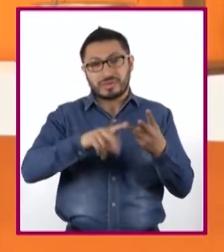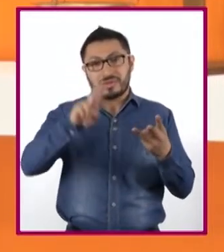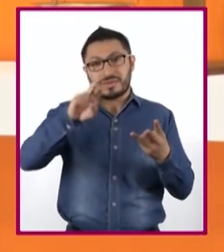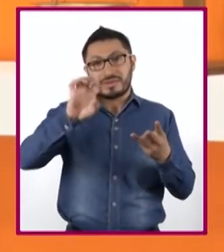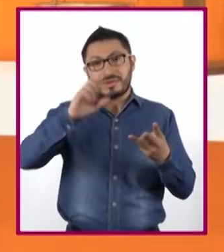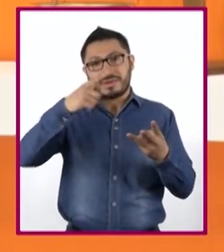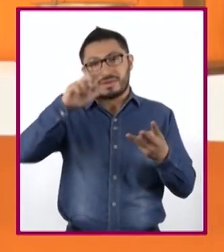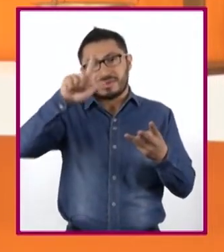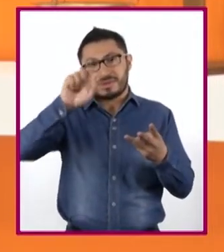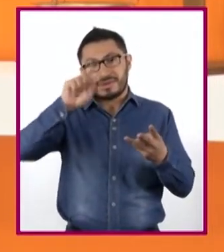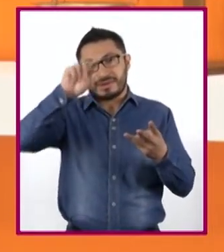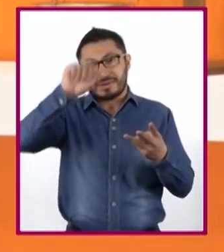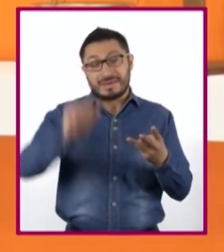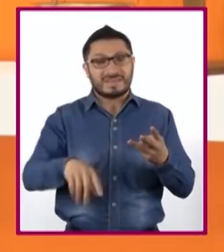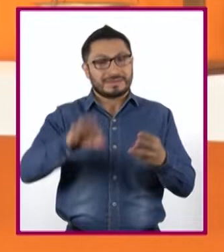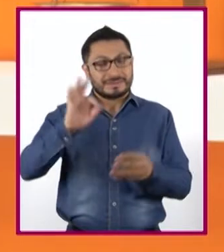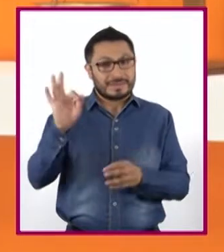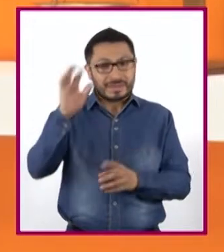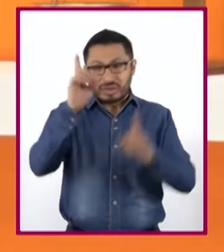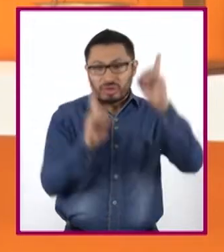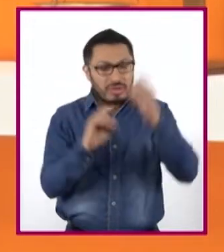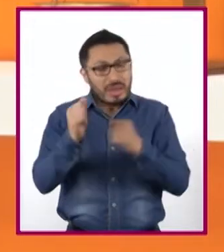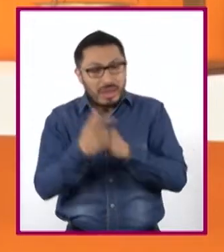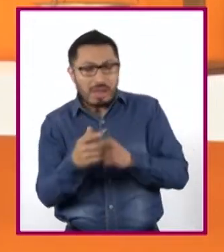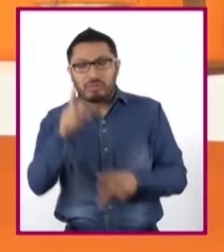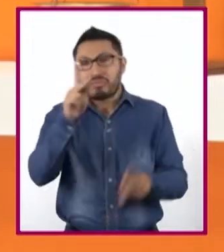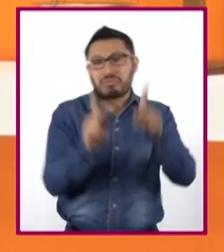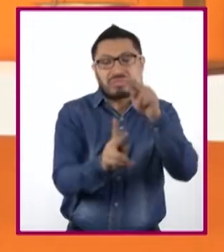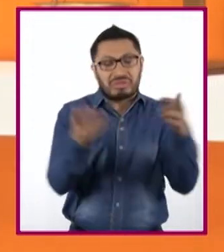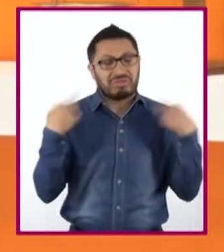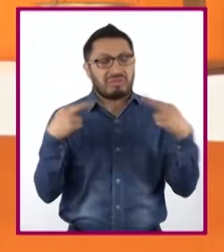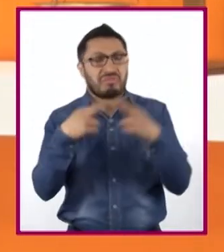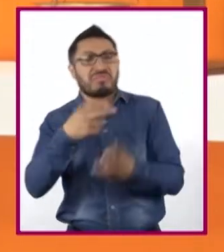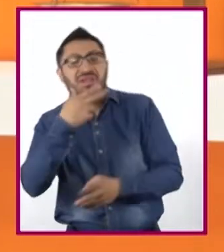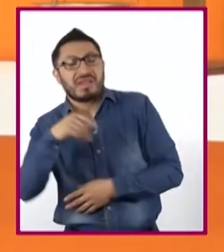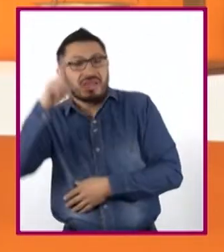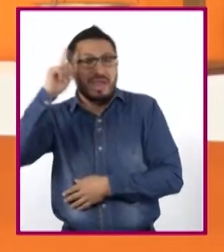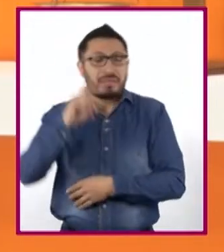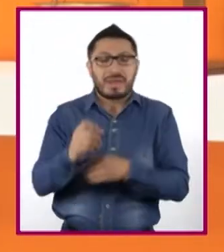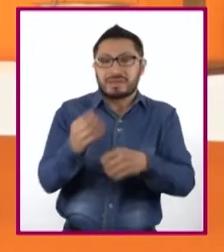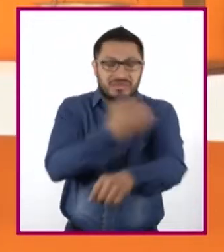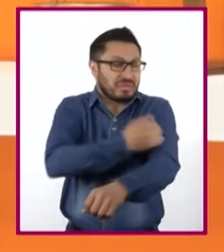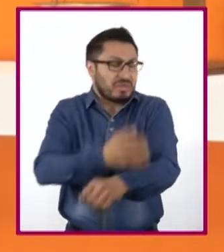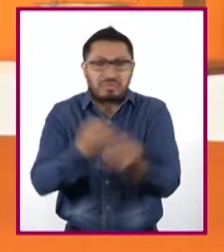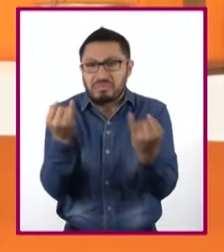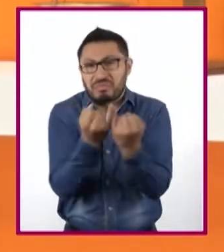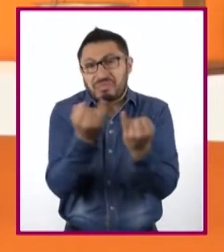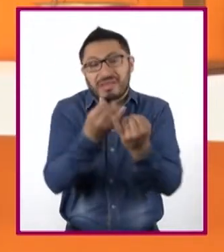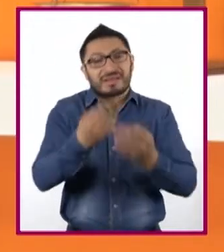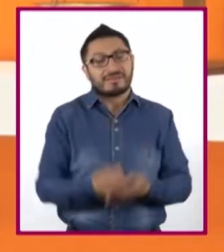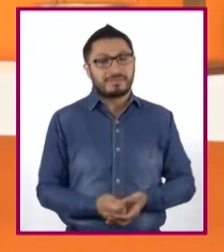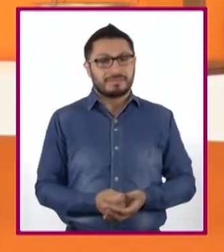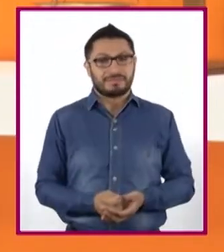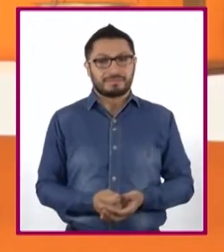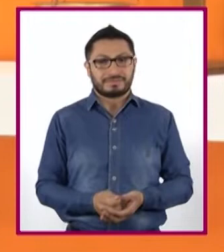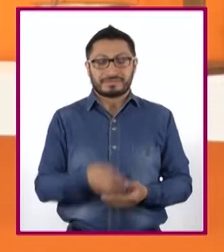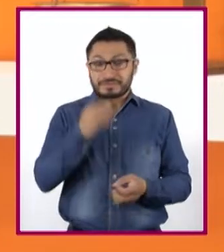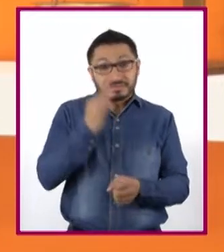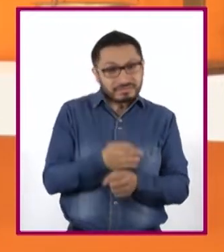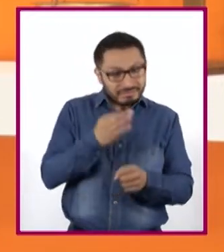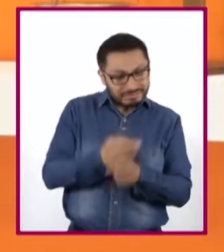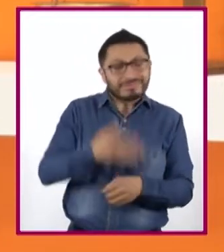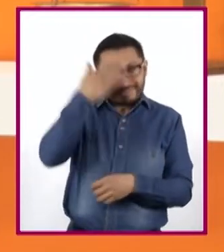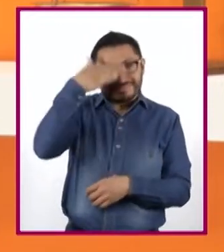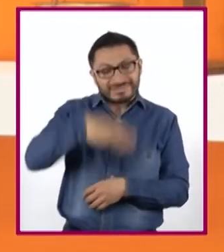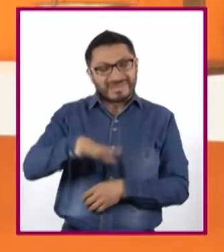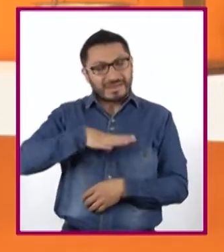coméntenlo con sus padres, su maestro o maestra, o con algunas y algunos de sus compañeros. Actualmente se sabe que en la